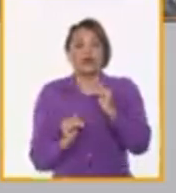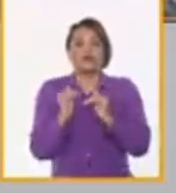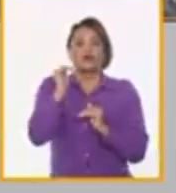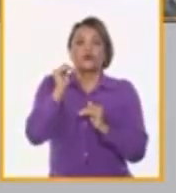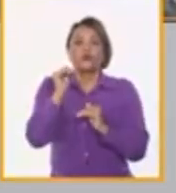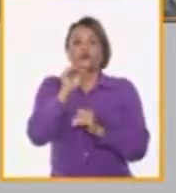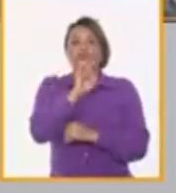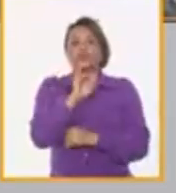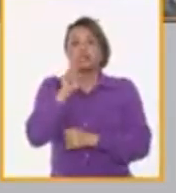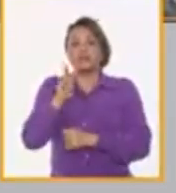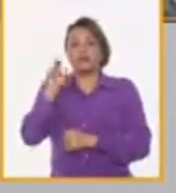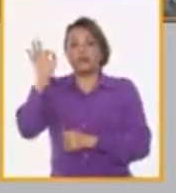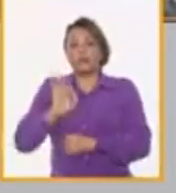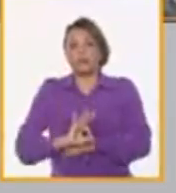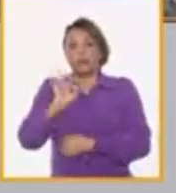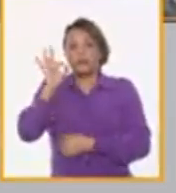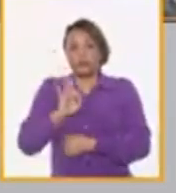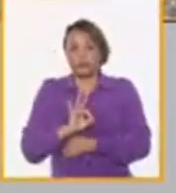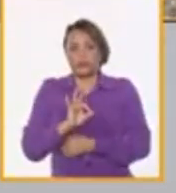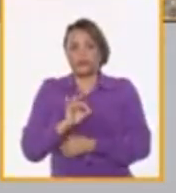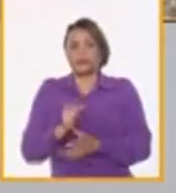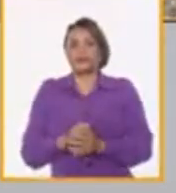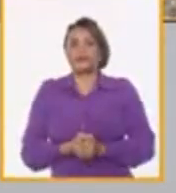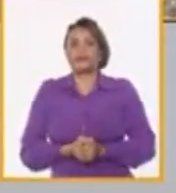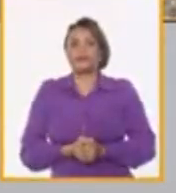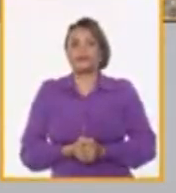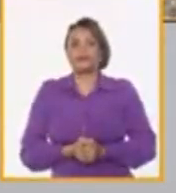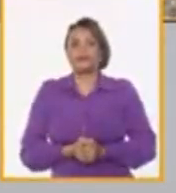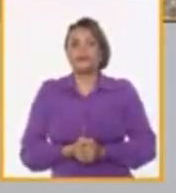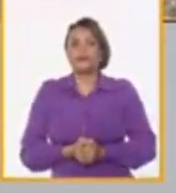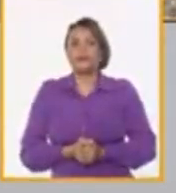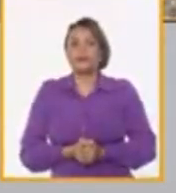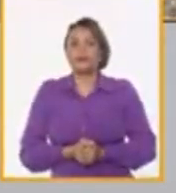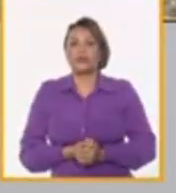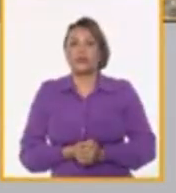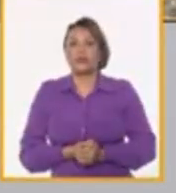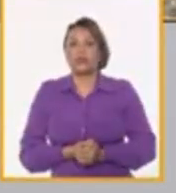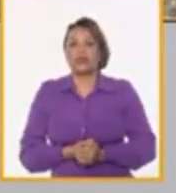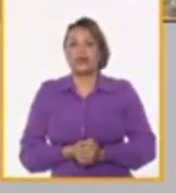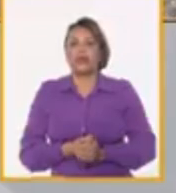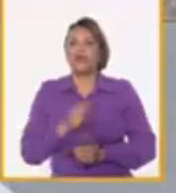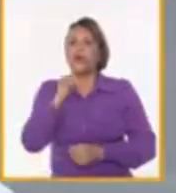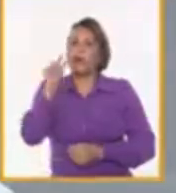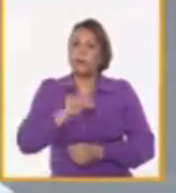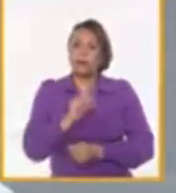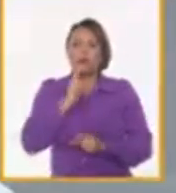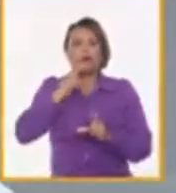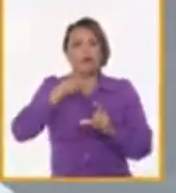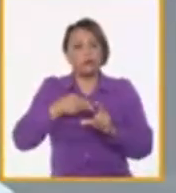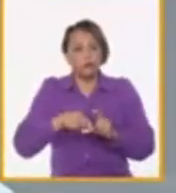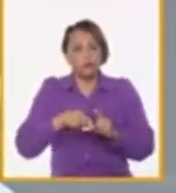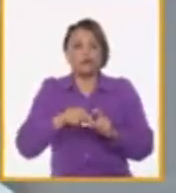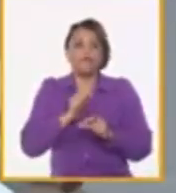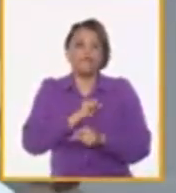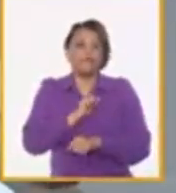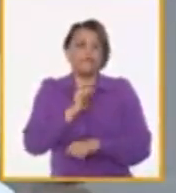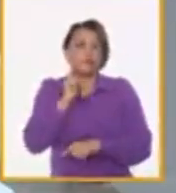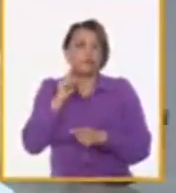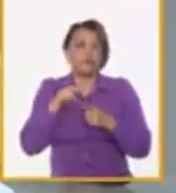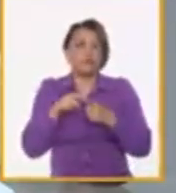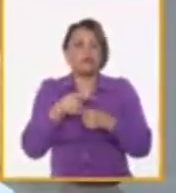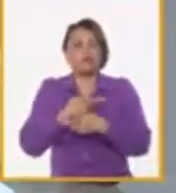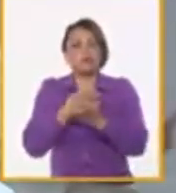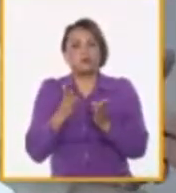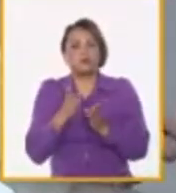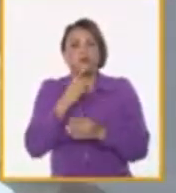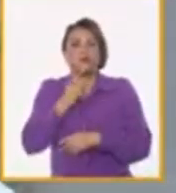un 72%, y se trata por todos los medios, con el déficit de combustible, de poder llegarle a esos grupos los electrógenos para, en aquellos casos que